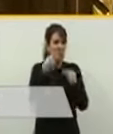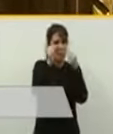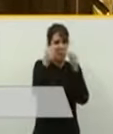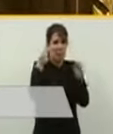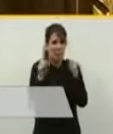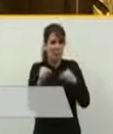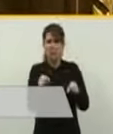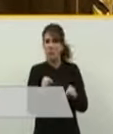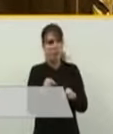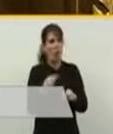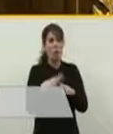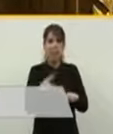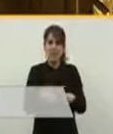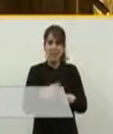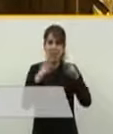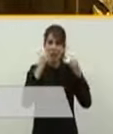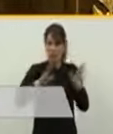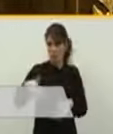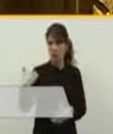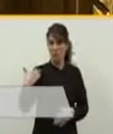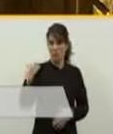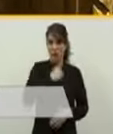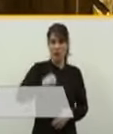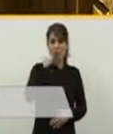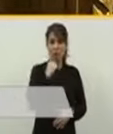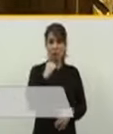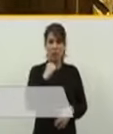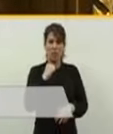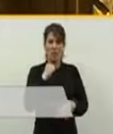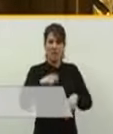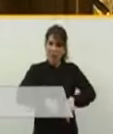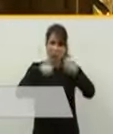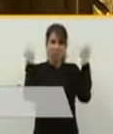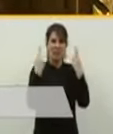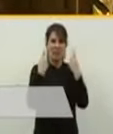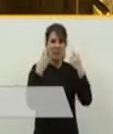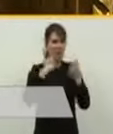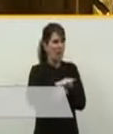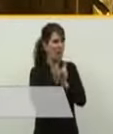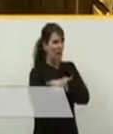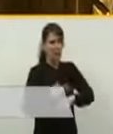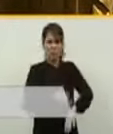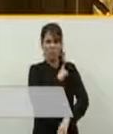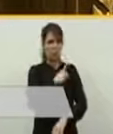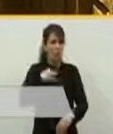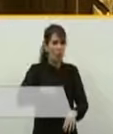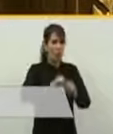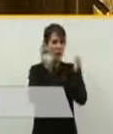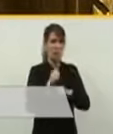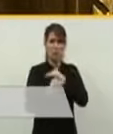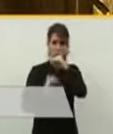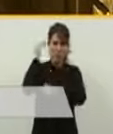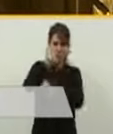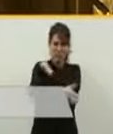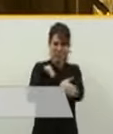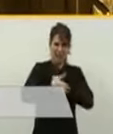creado las políticas de las últimas décadas requiere de cambios radicales. Única manera de superar la precariedad, la desigualdad,